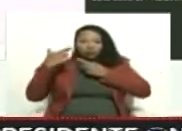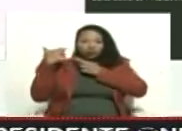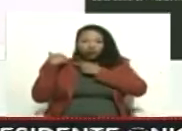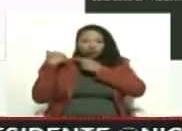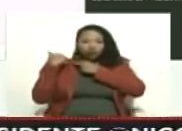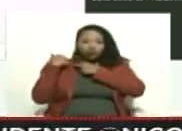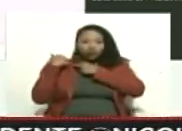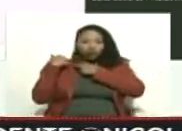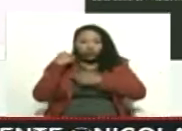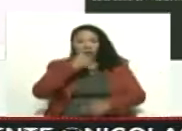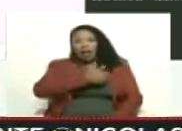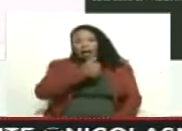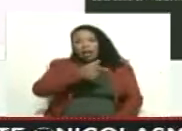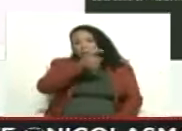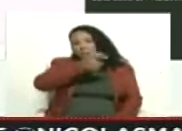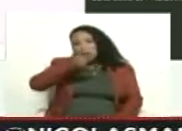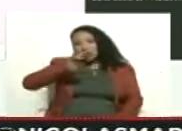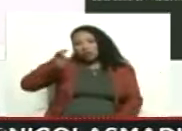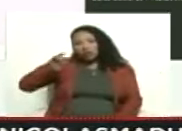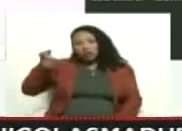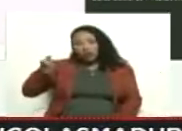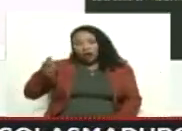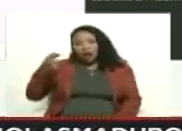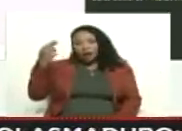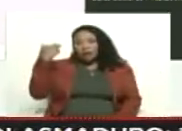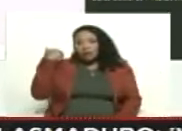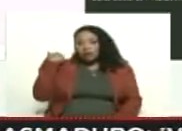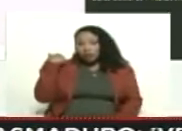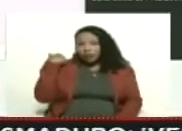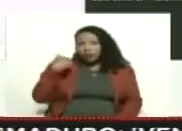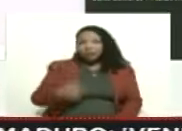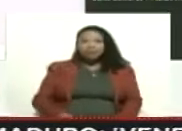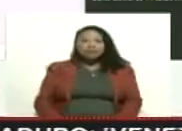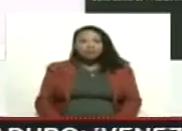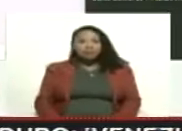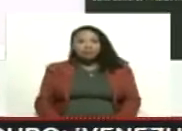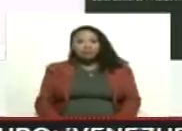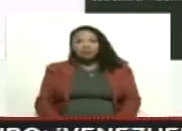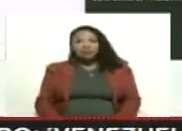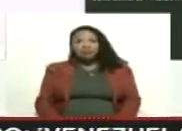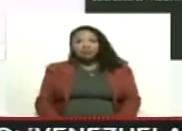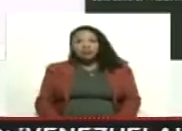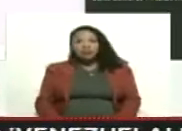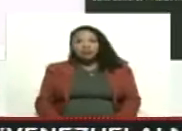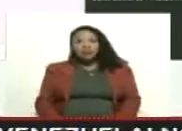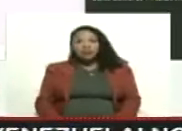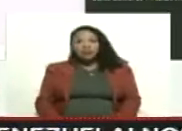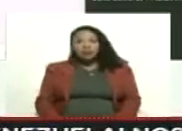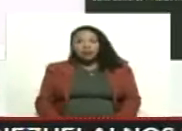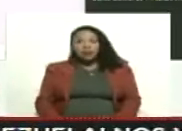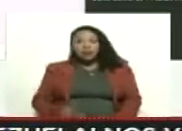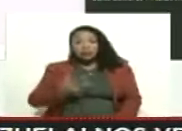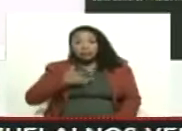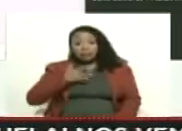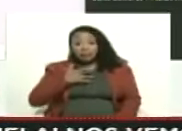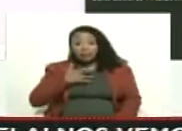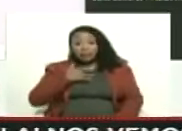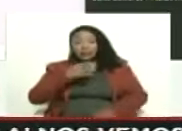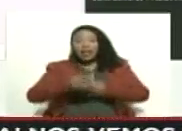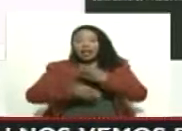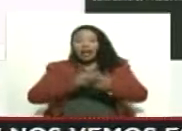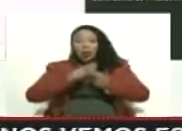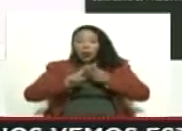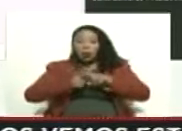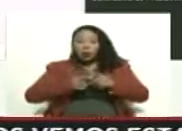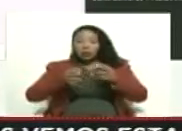con tareas muy claras con el el profundo sentimiento de hacer las cosas y hacerlas